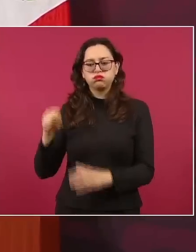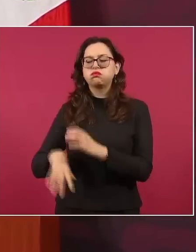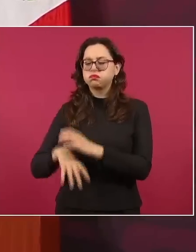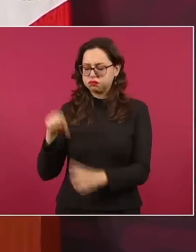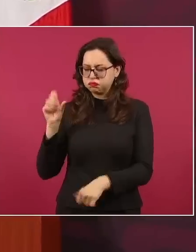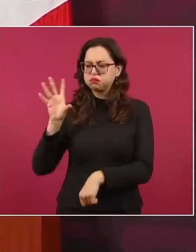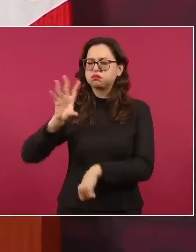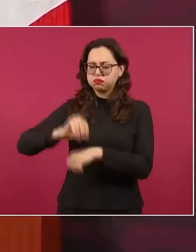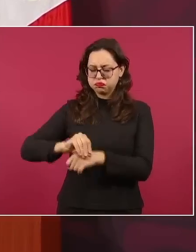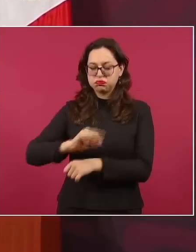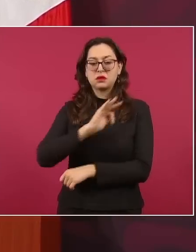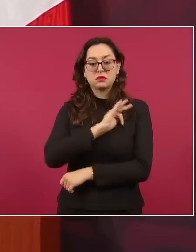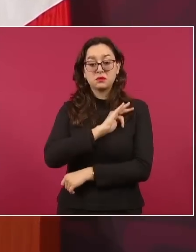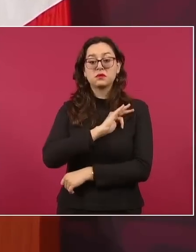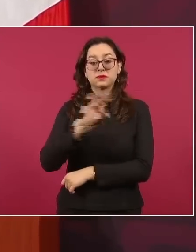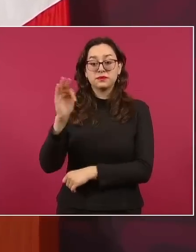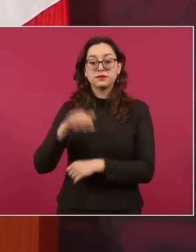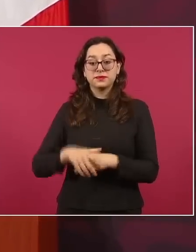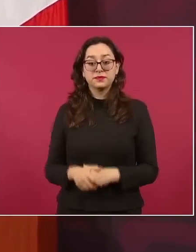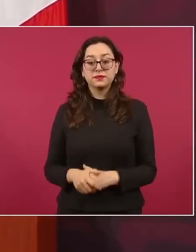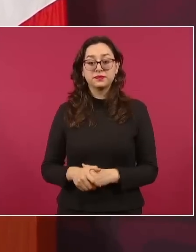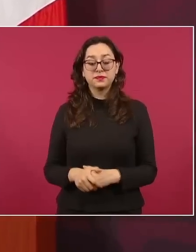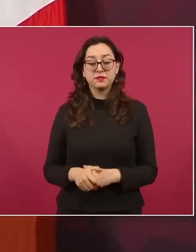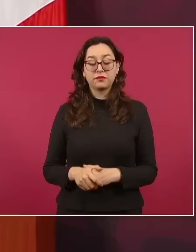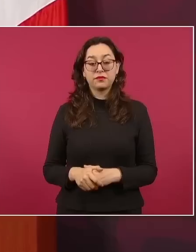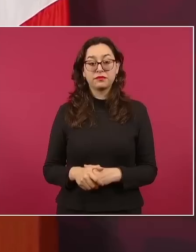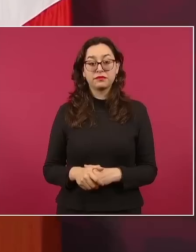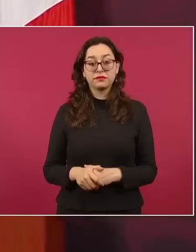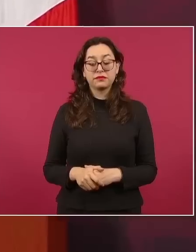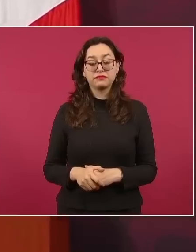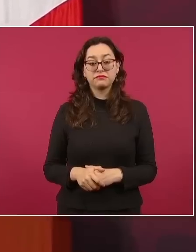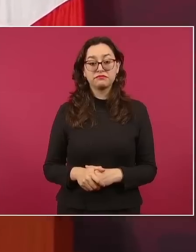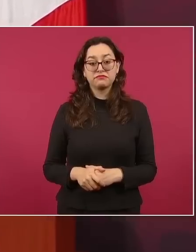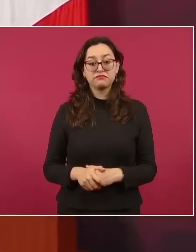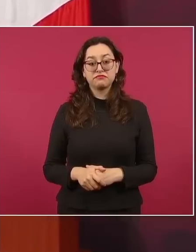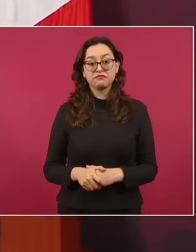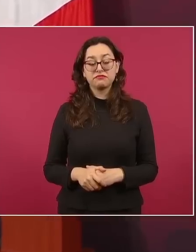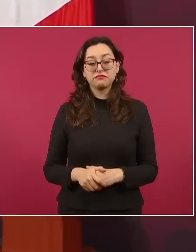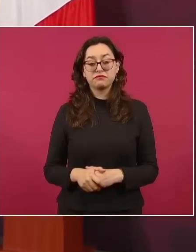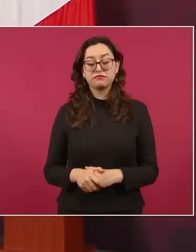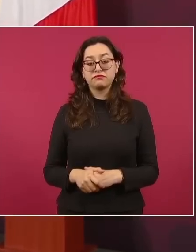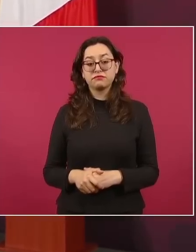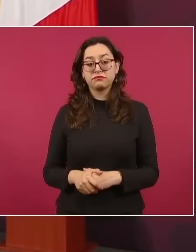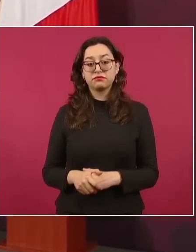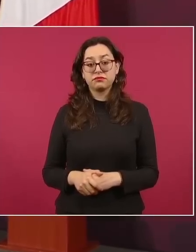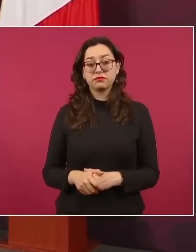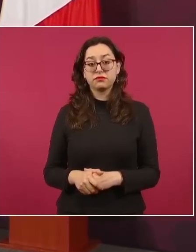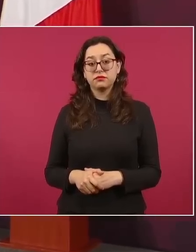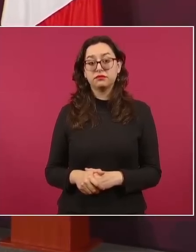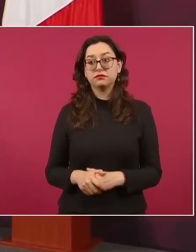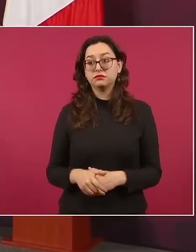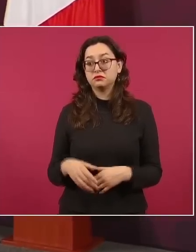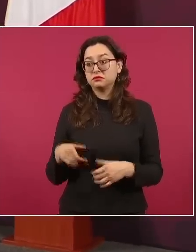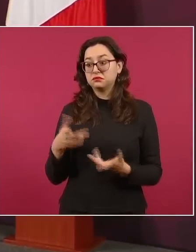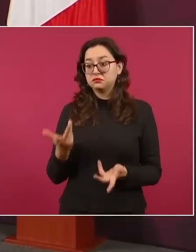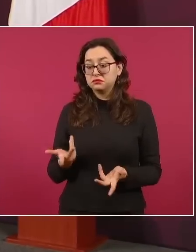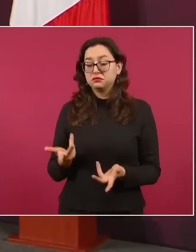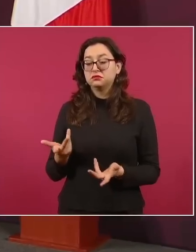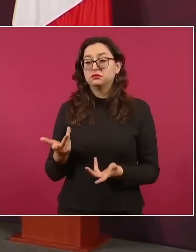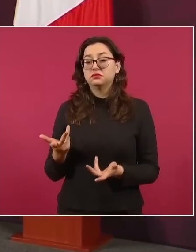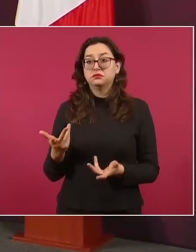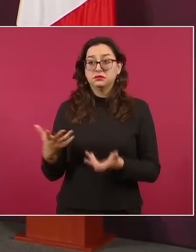petróleo con sistemas de utilidad